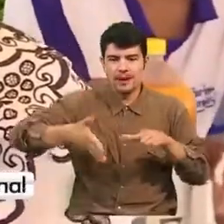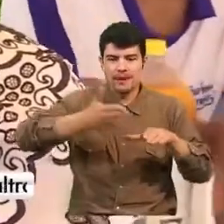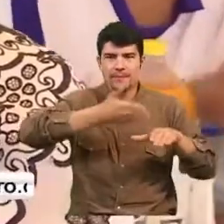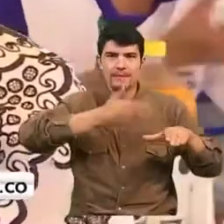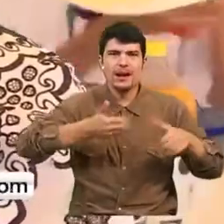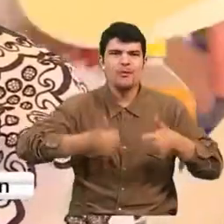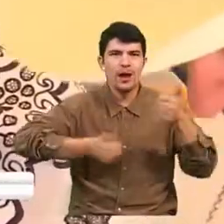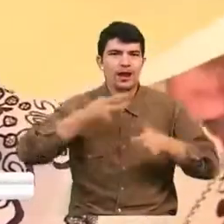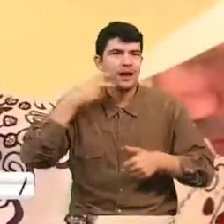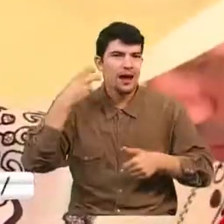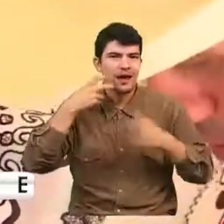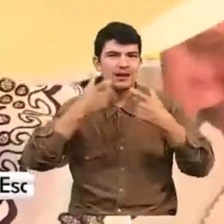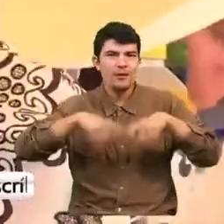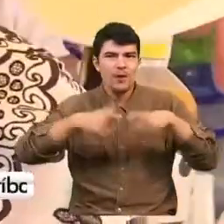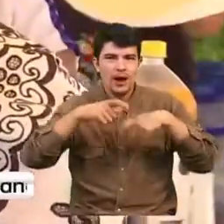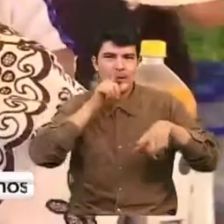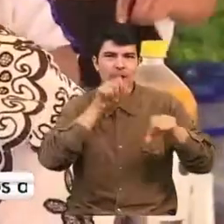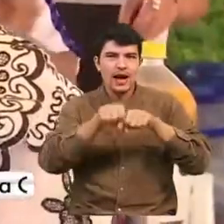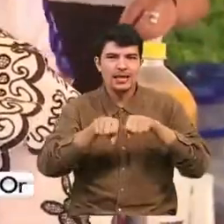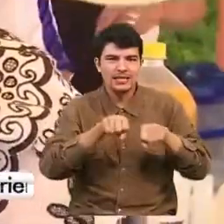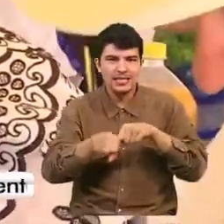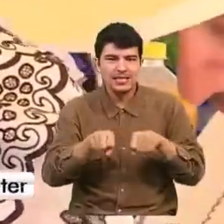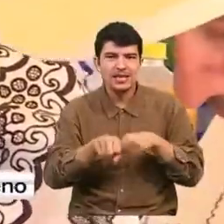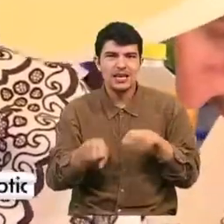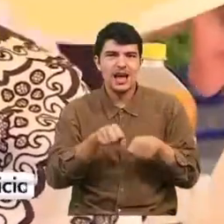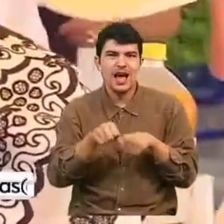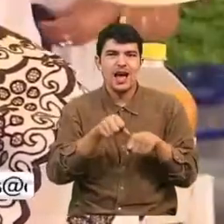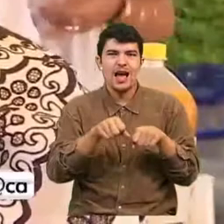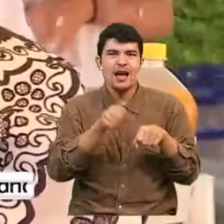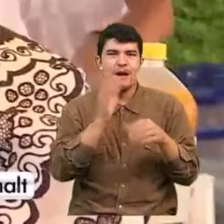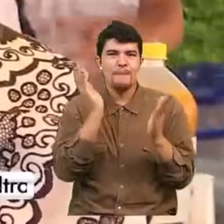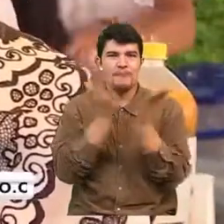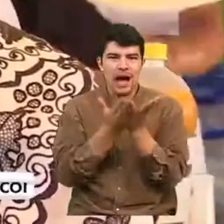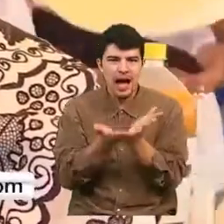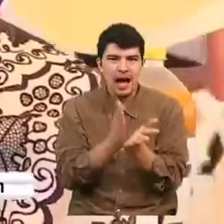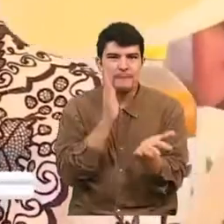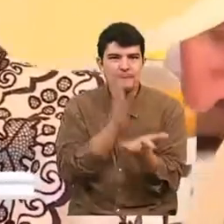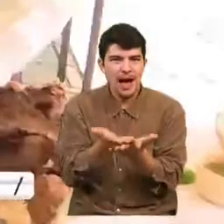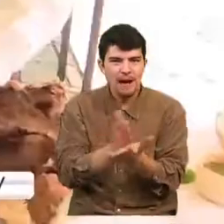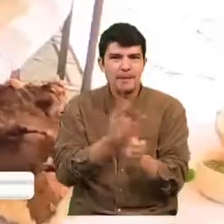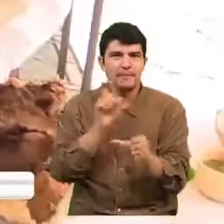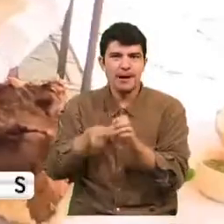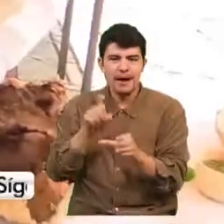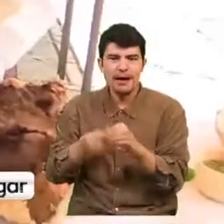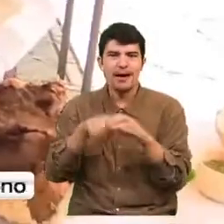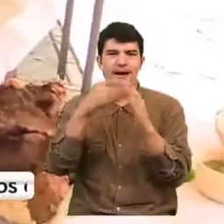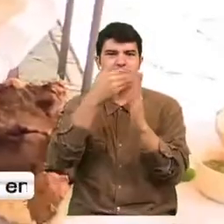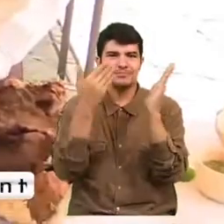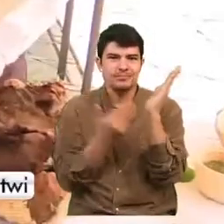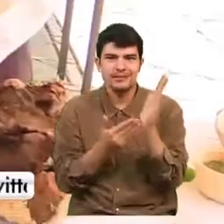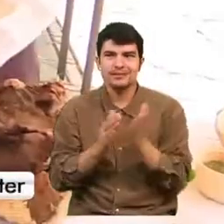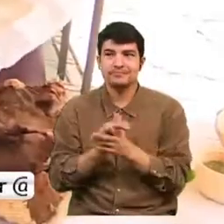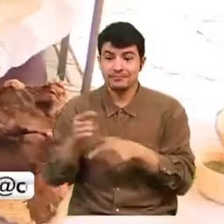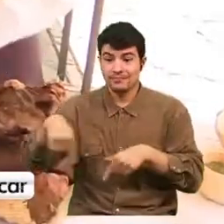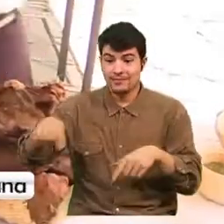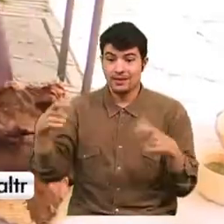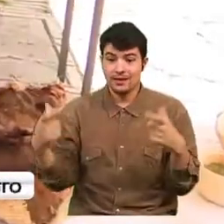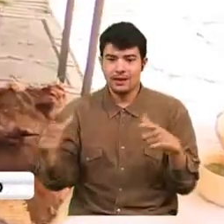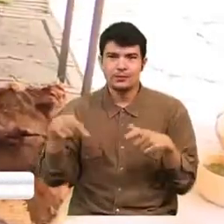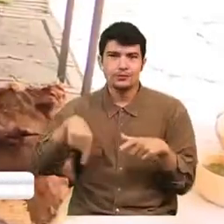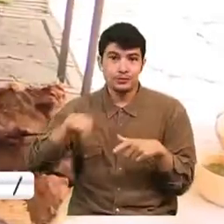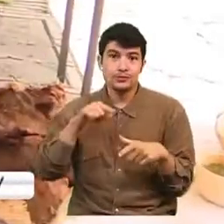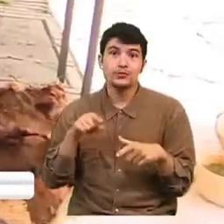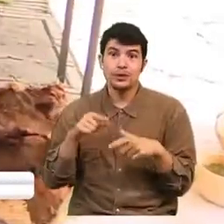es con carne, huevo, gallina, arracacha, yuca, papa, plátano. Estos típicos platos construyeron